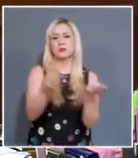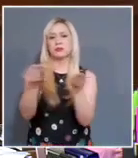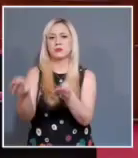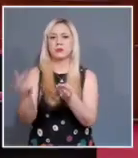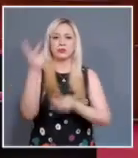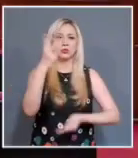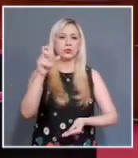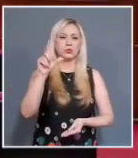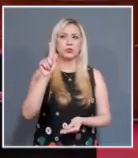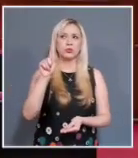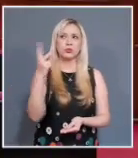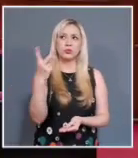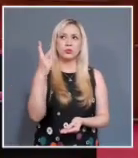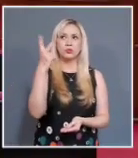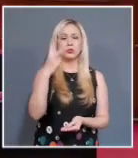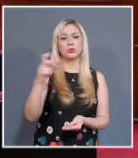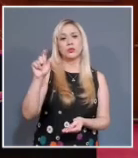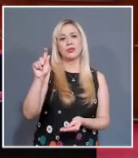y